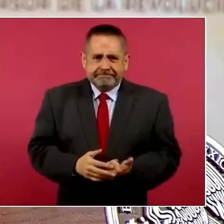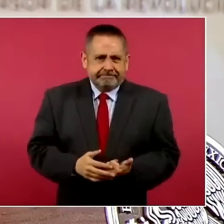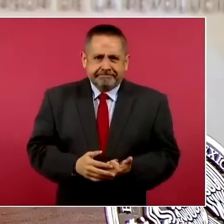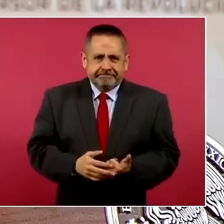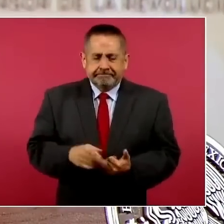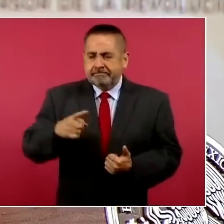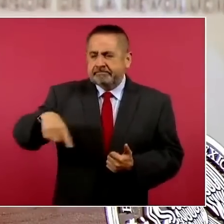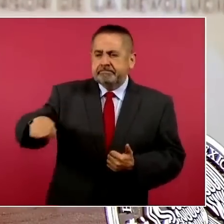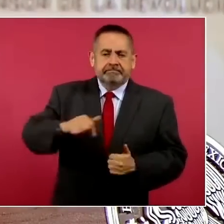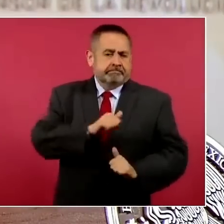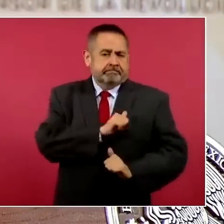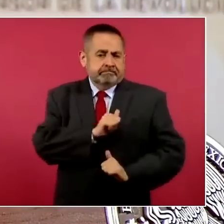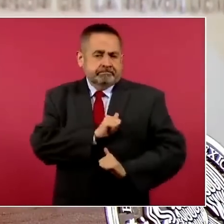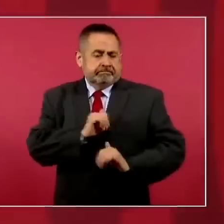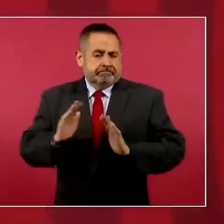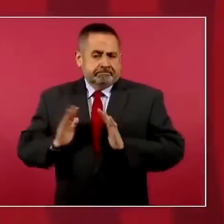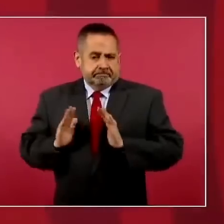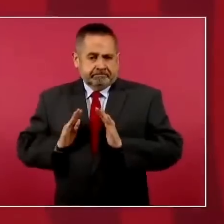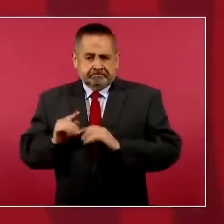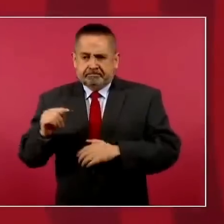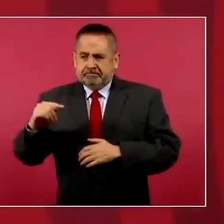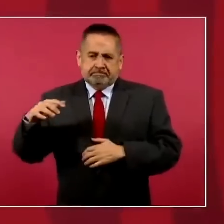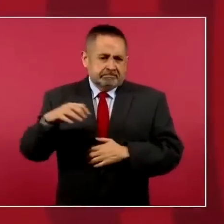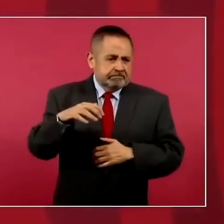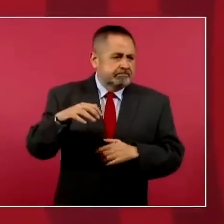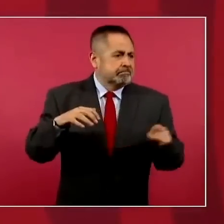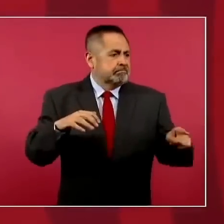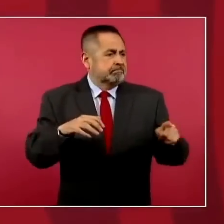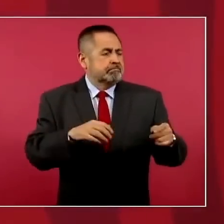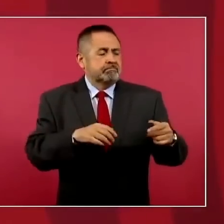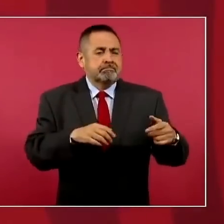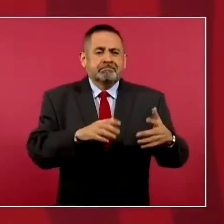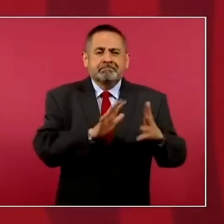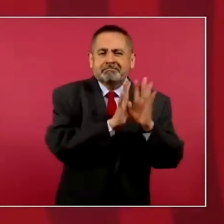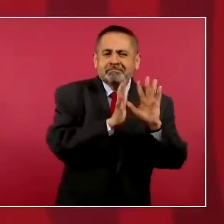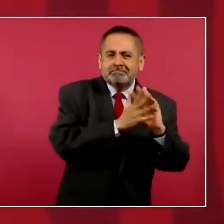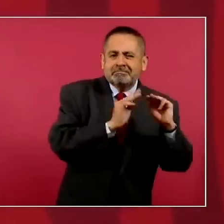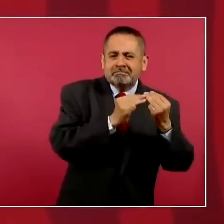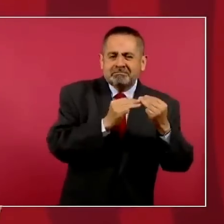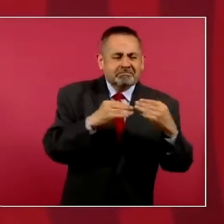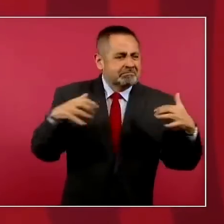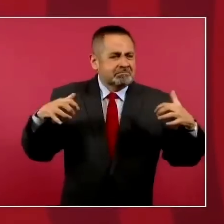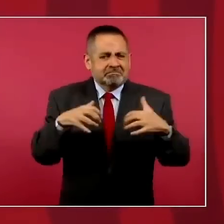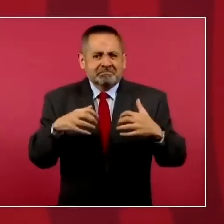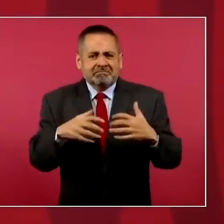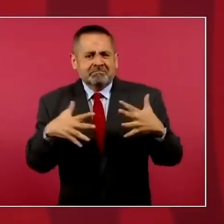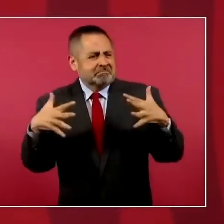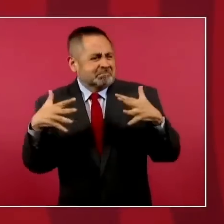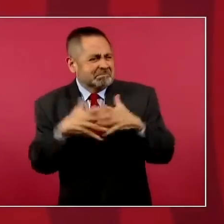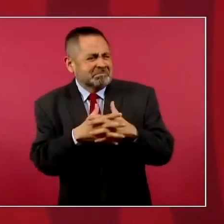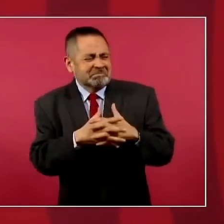entre el ejército, las fuerzas armadas y la delincuencia,